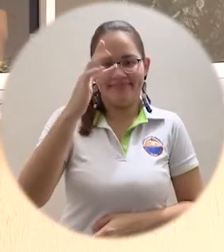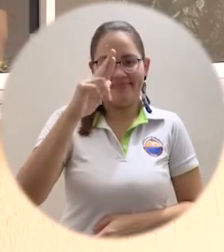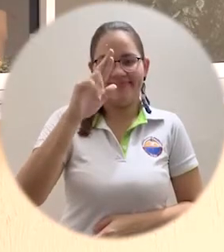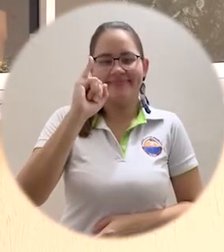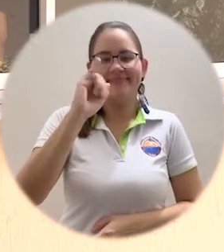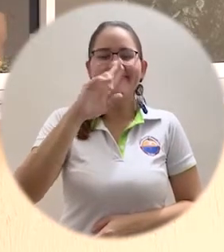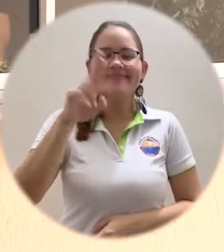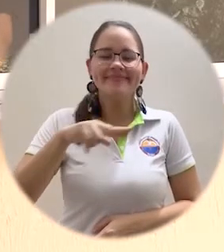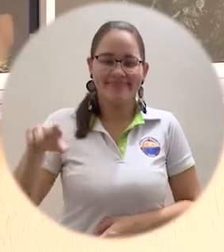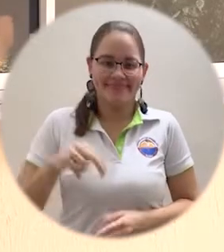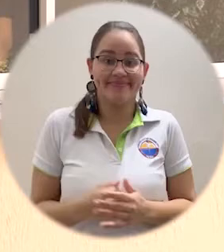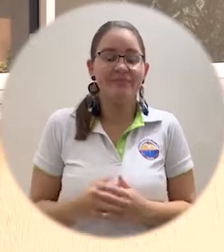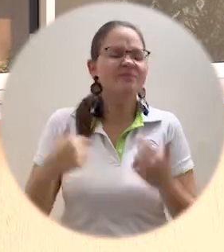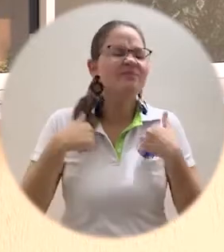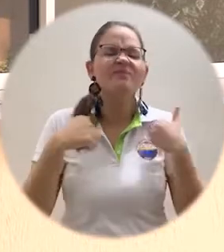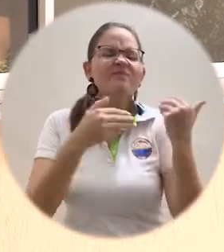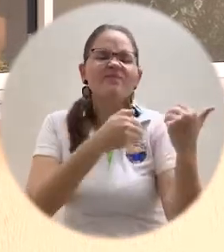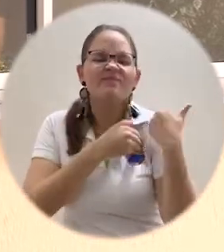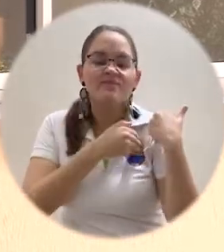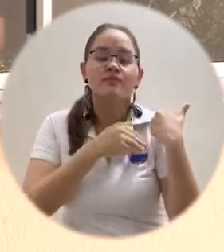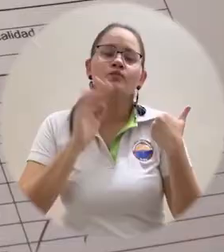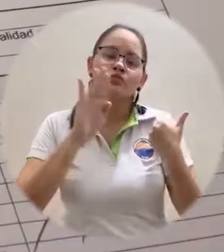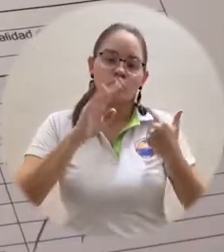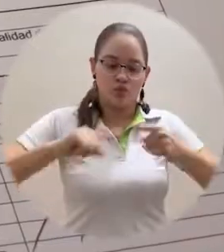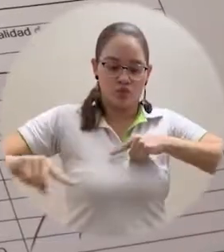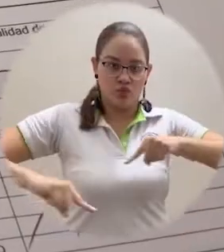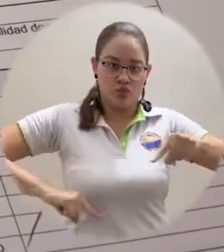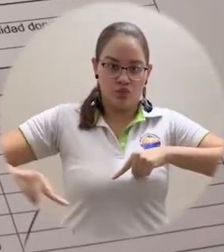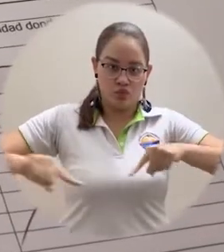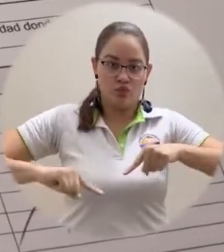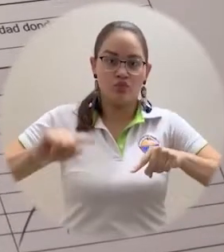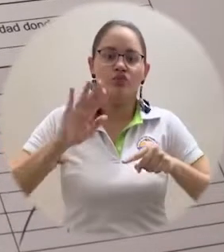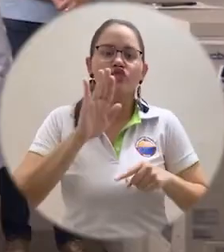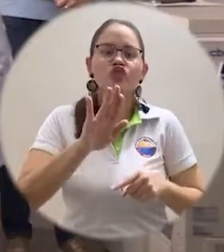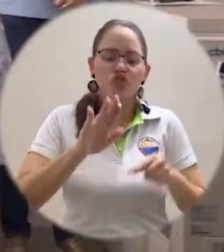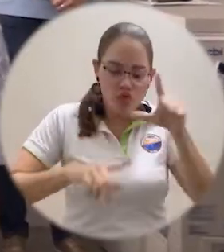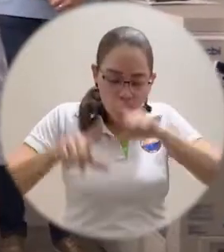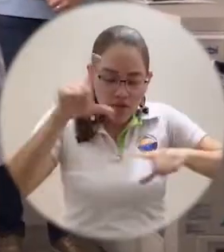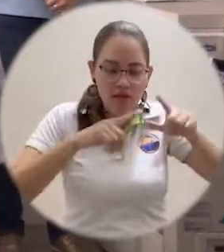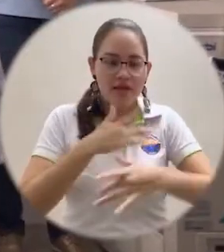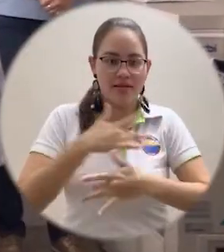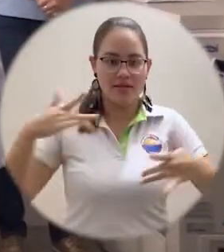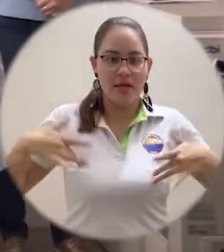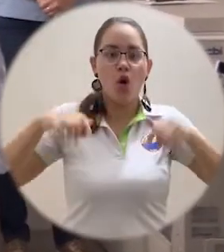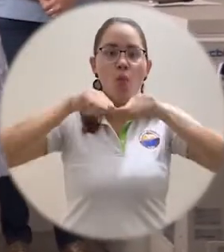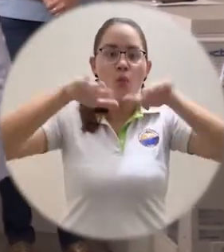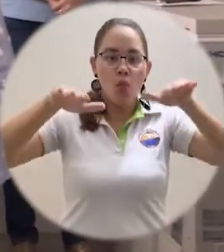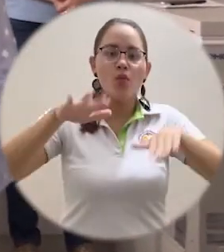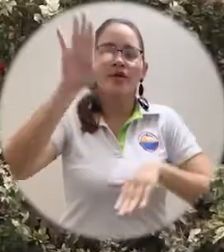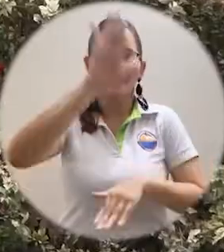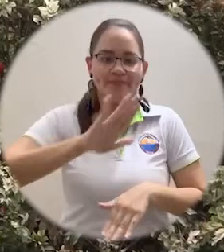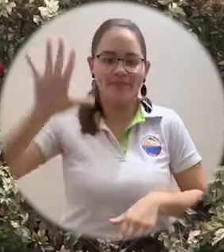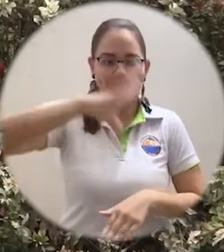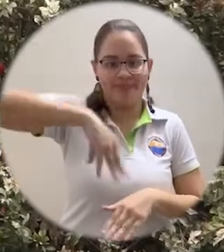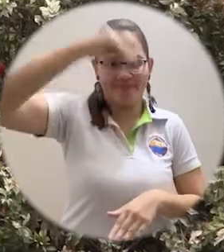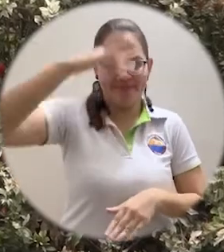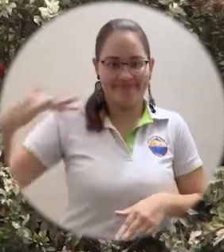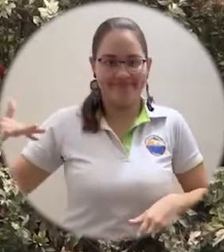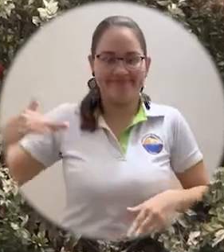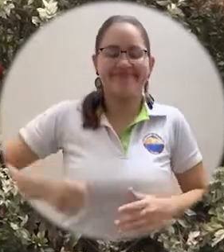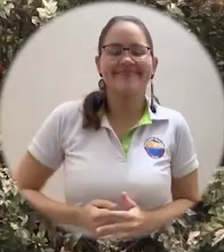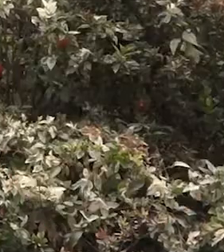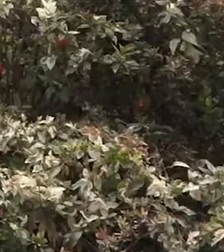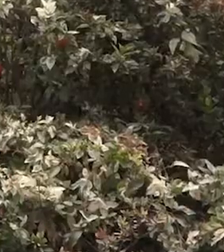mi nombre es Beatriz Maestre Araújo. Mi cargo es coordinadora del Laboratorio de Salud Pública del Departamento del